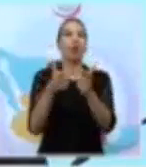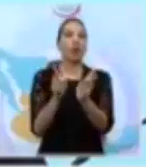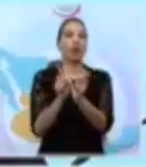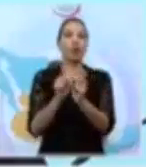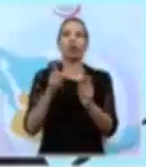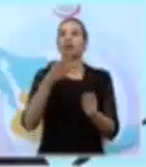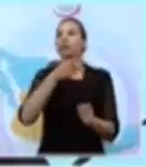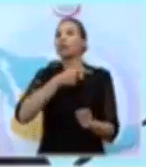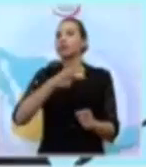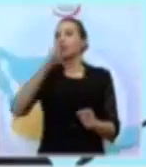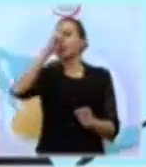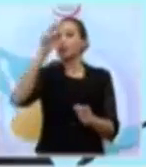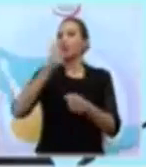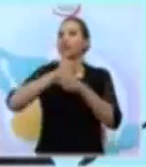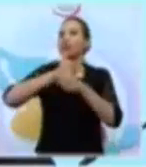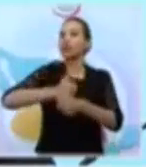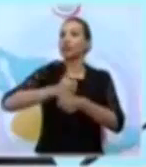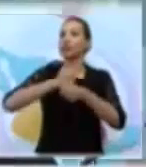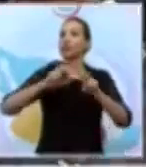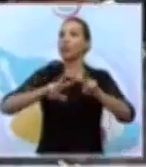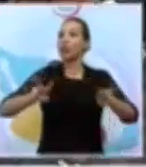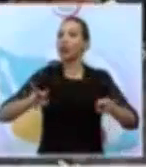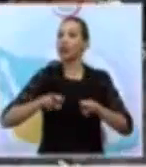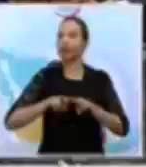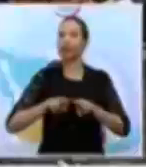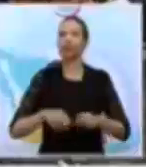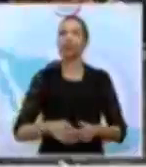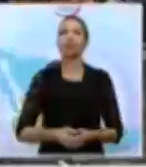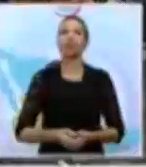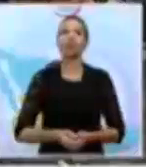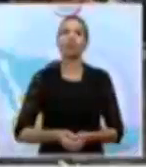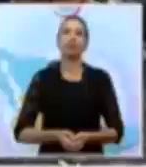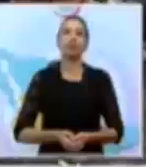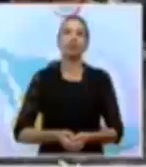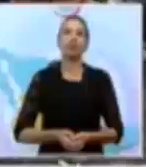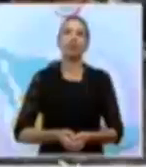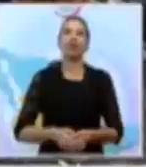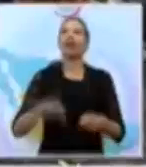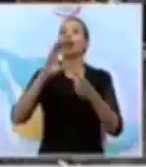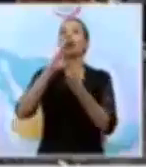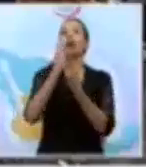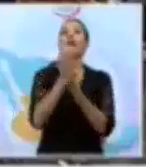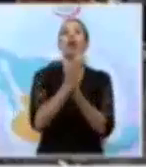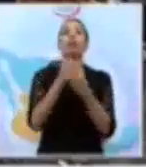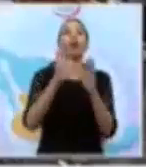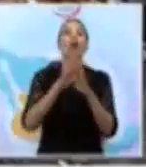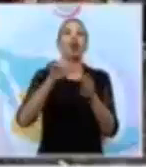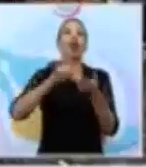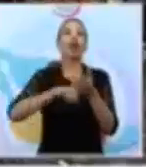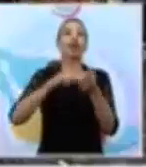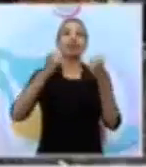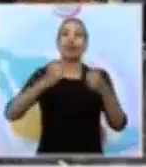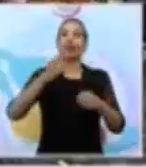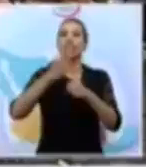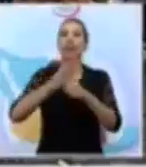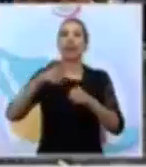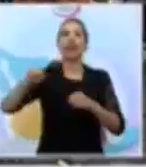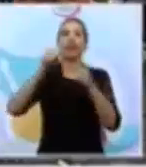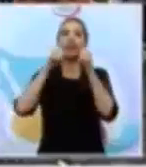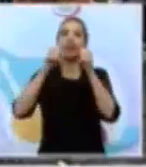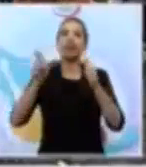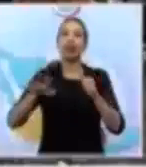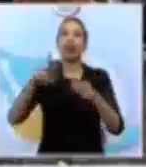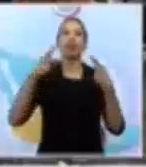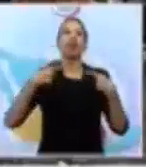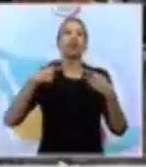en situación de vulnerabilidad. De las comisiones de Seguridad Pública contra la